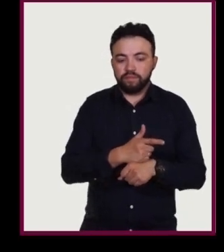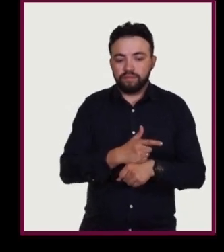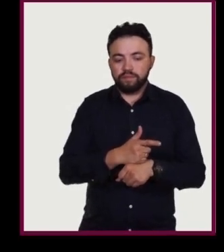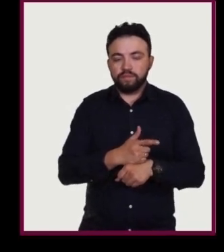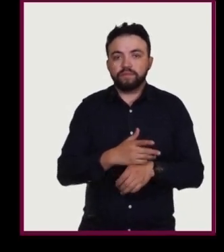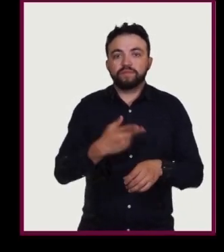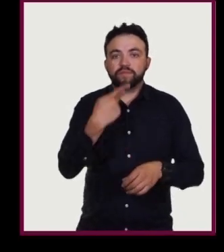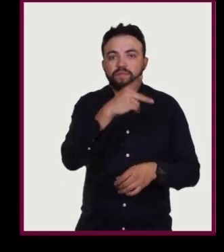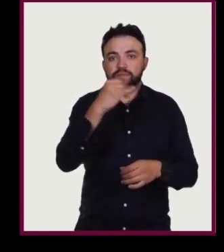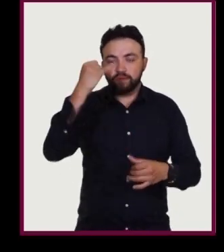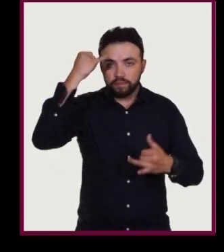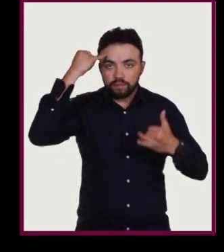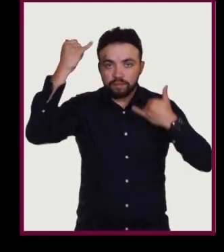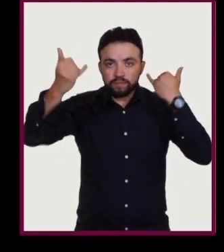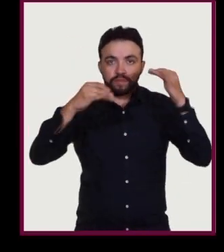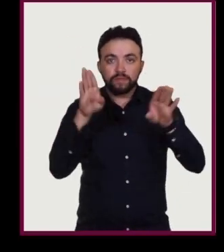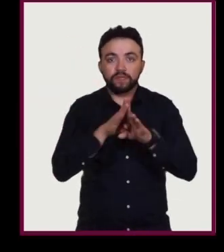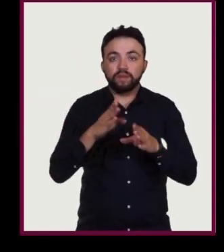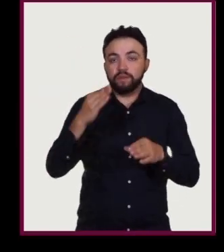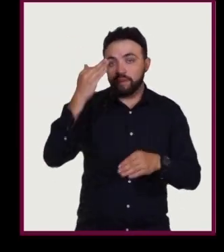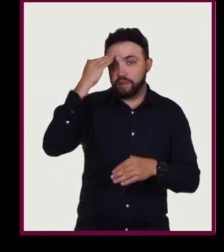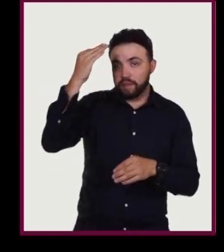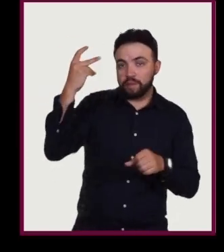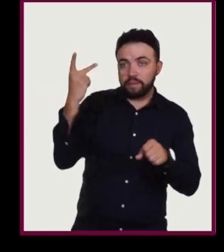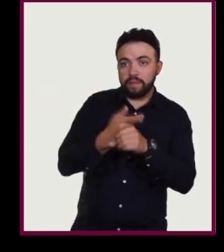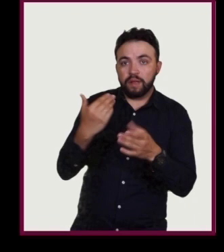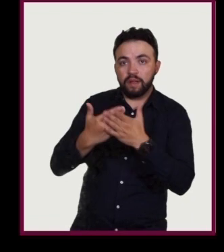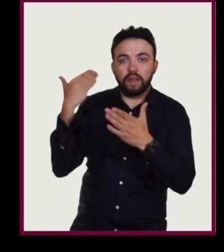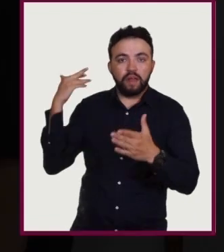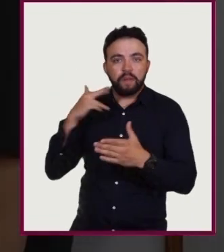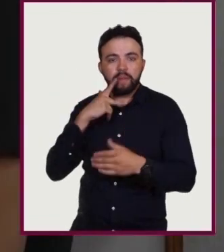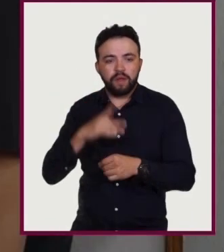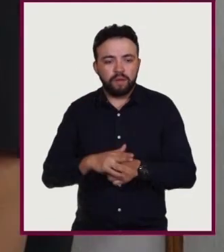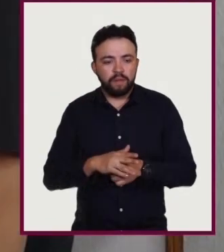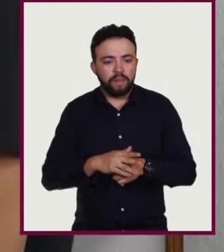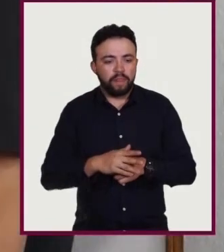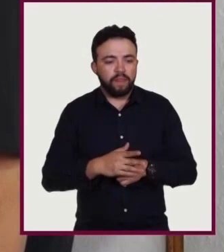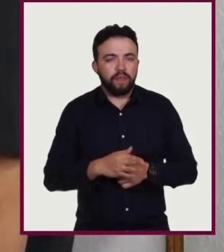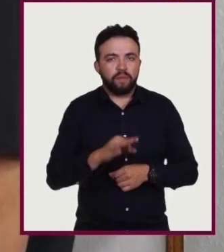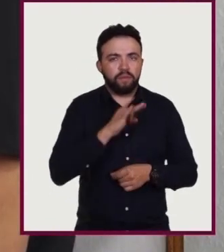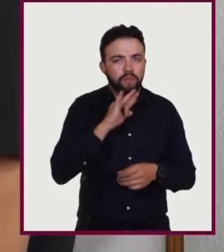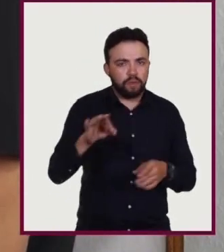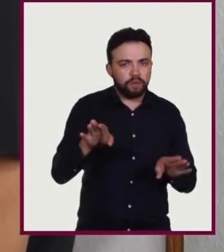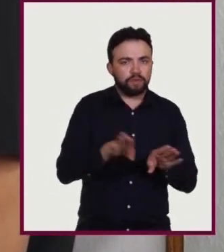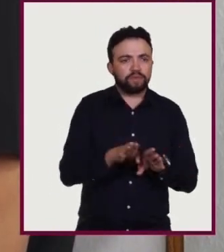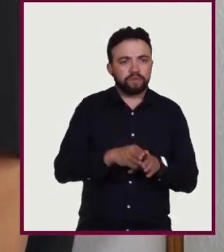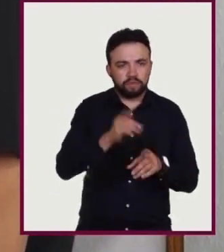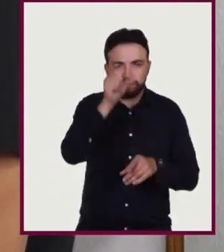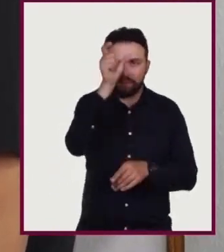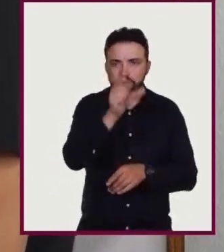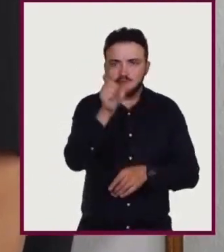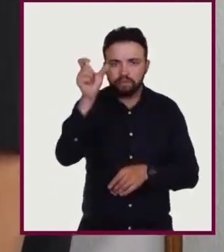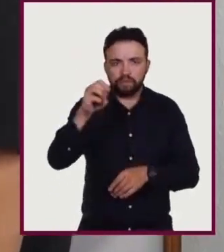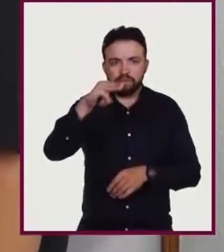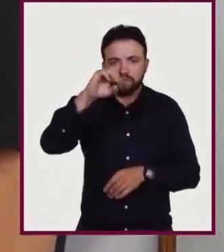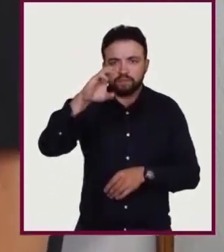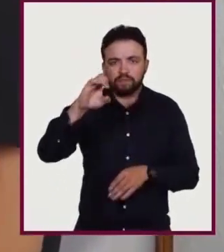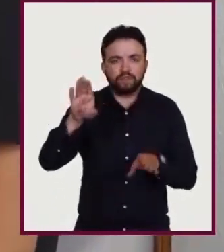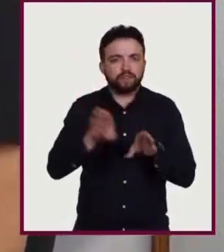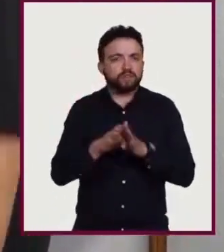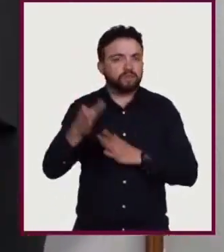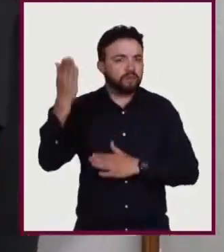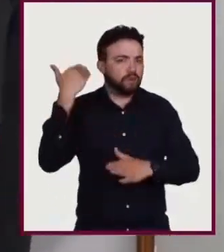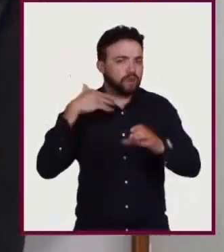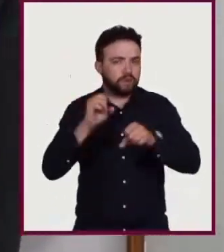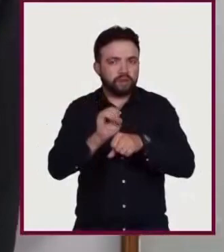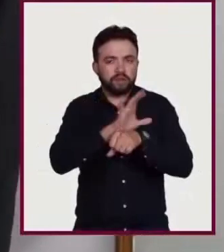la idea de que todo tiempo pasado fue mejor. Entonces podríamos adaptar este meme a cómo ha sido antes una